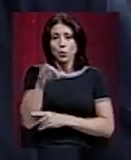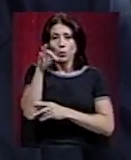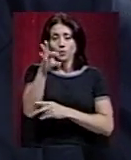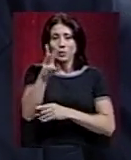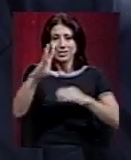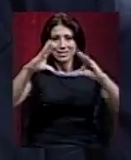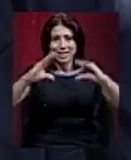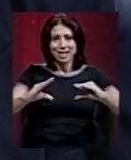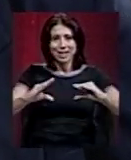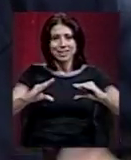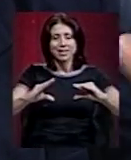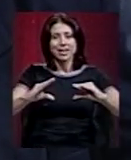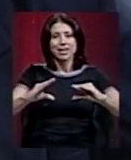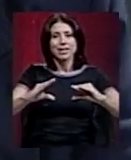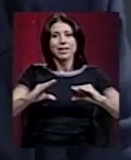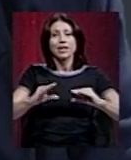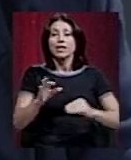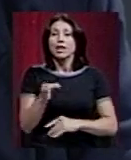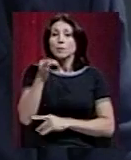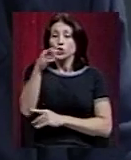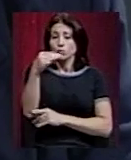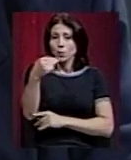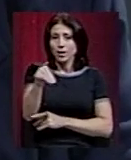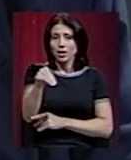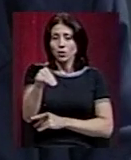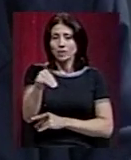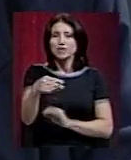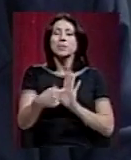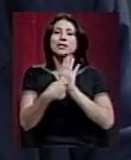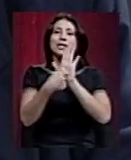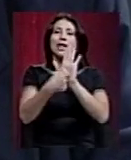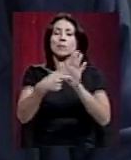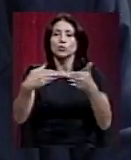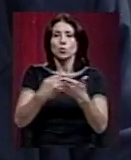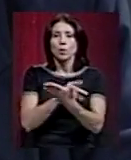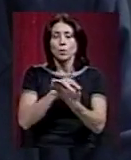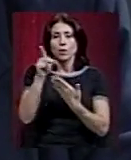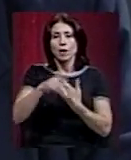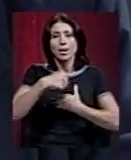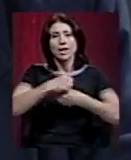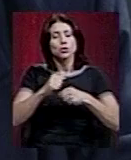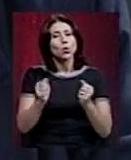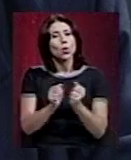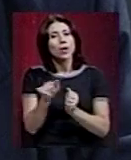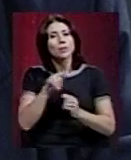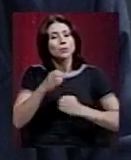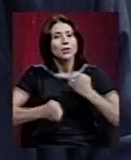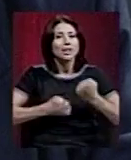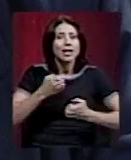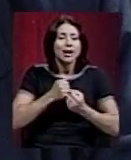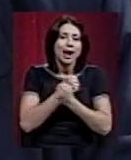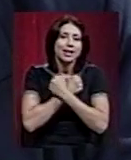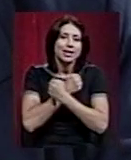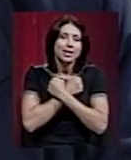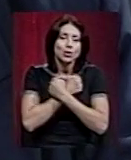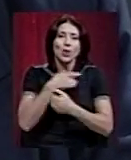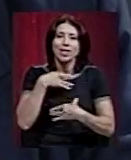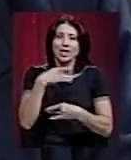tarde, que el próximo miércoles les presentaremos otro programa hecho con el mismo entusiasmo, cariño